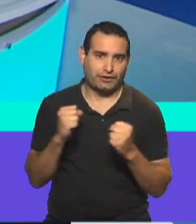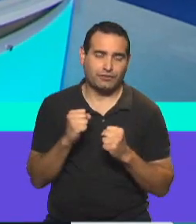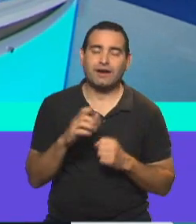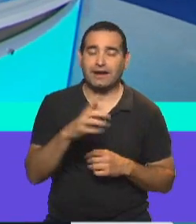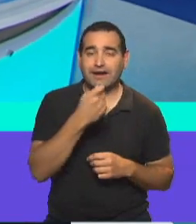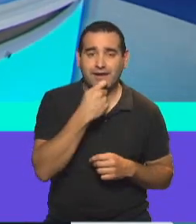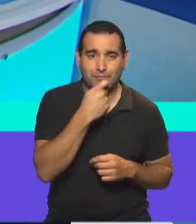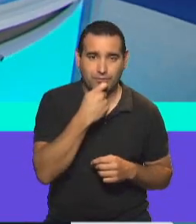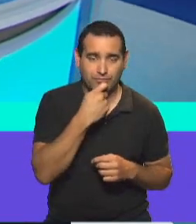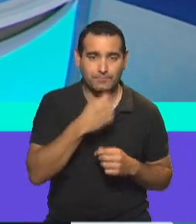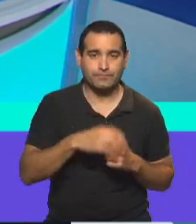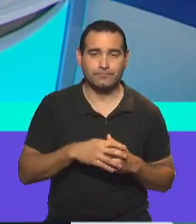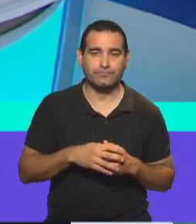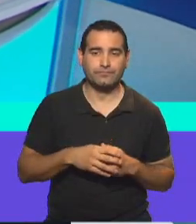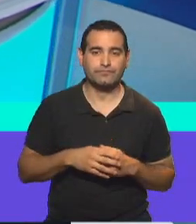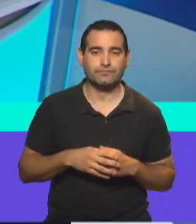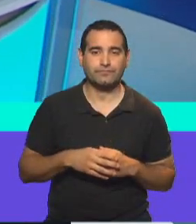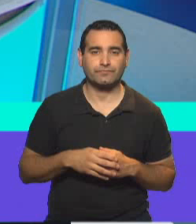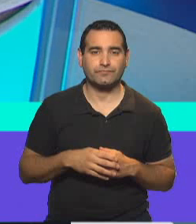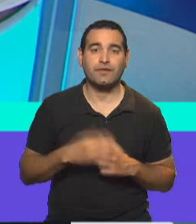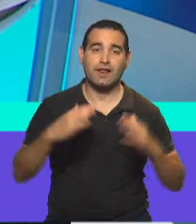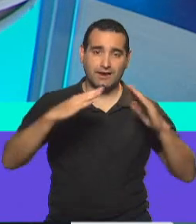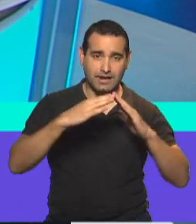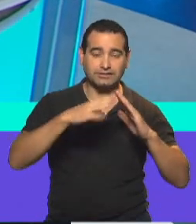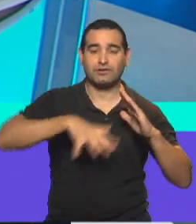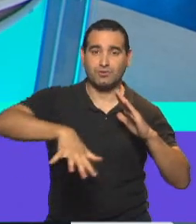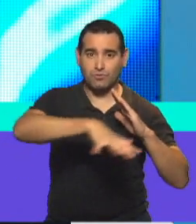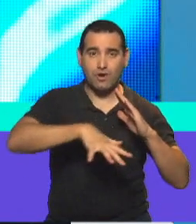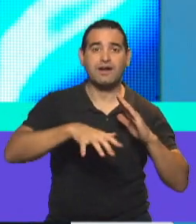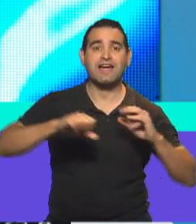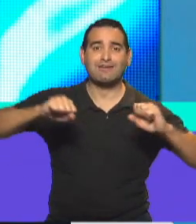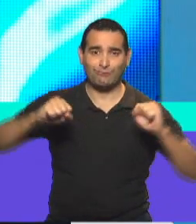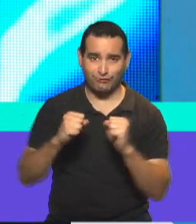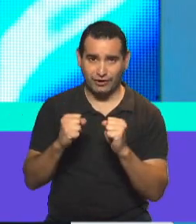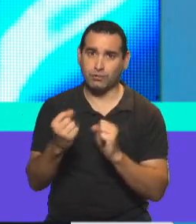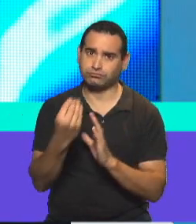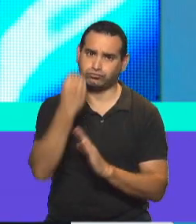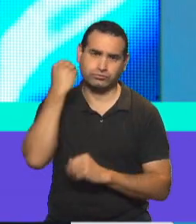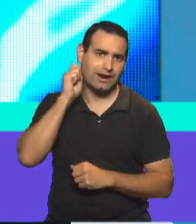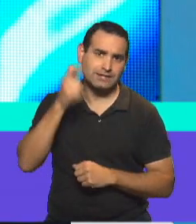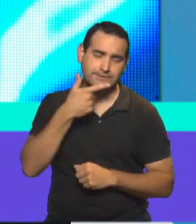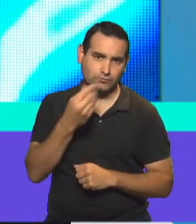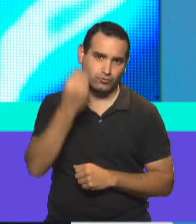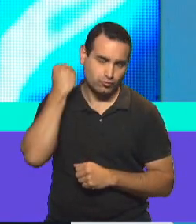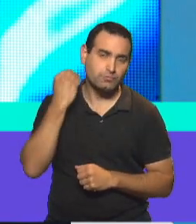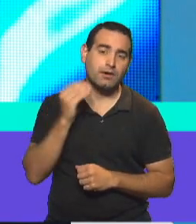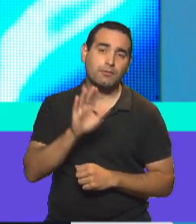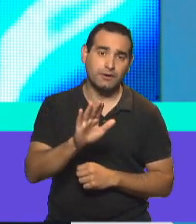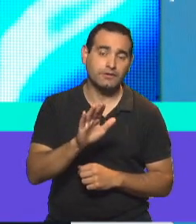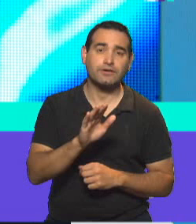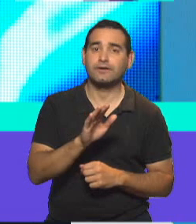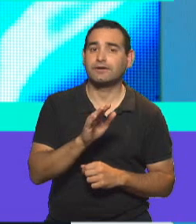supongamos que tenemos, o sea, precisamente un hogar que está en una zona fría va a consumir mucho más, ¿no? Pero